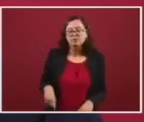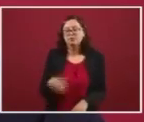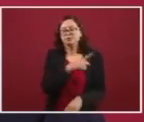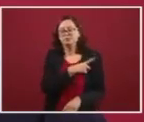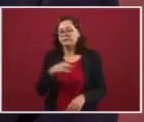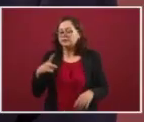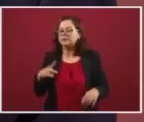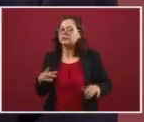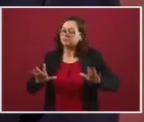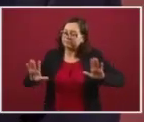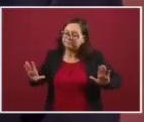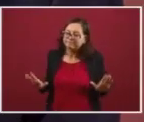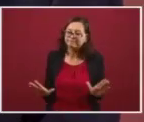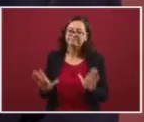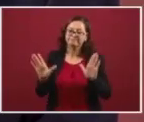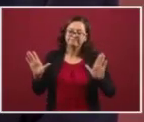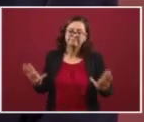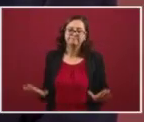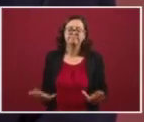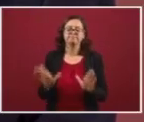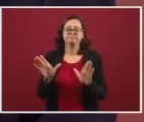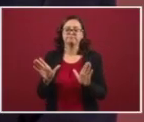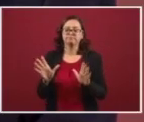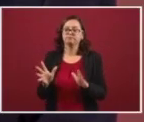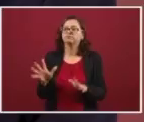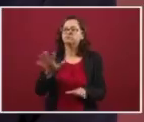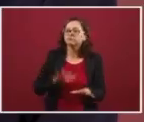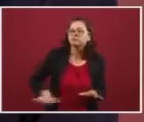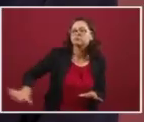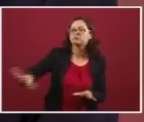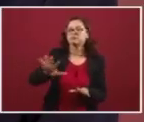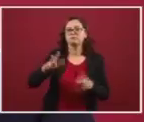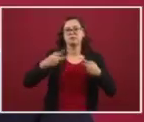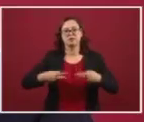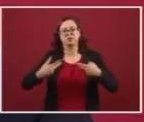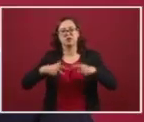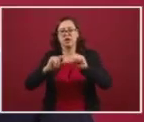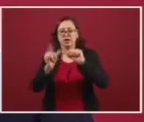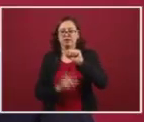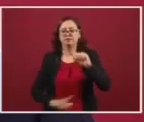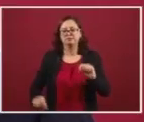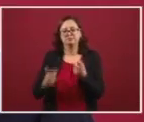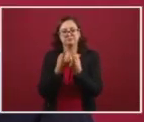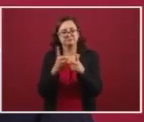promueve y encausa el desarrollo nacional.